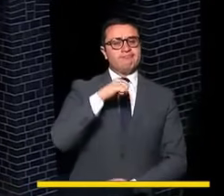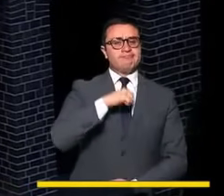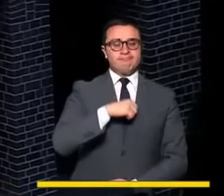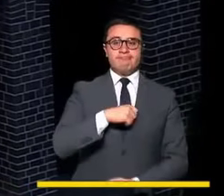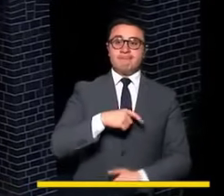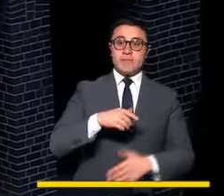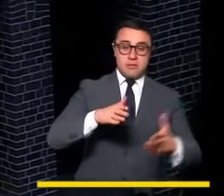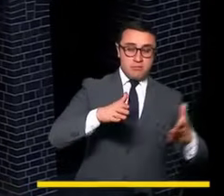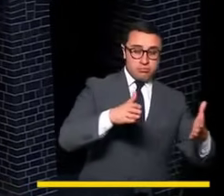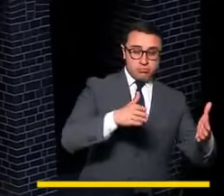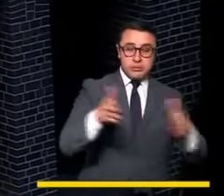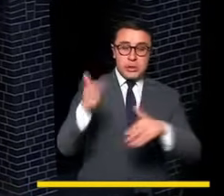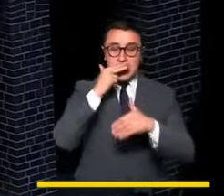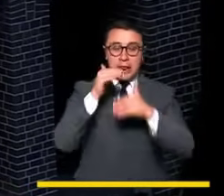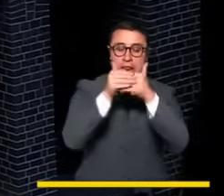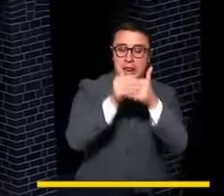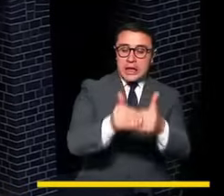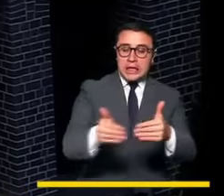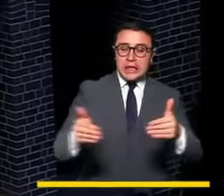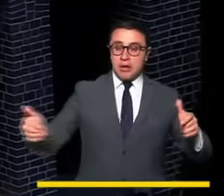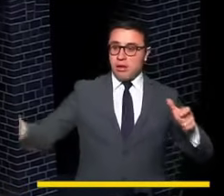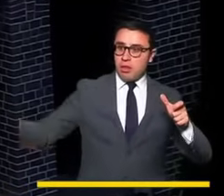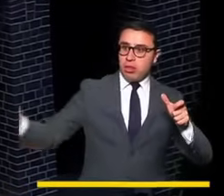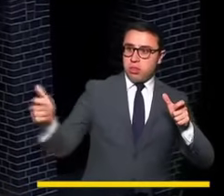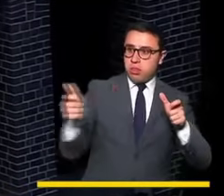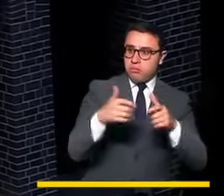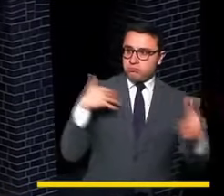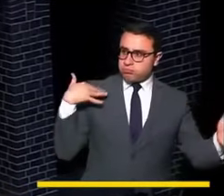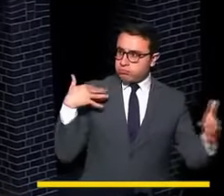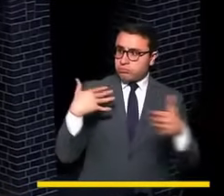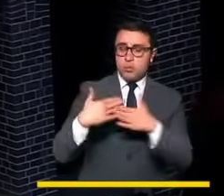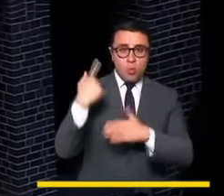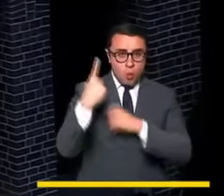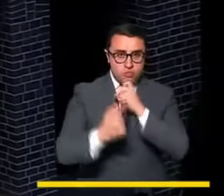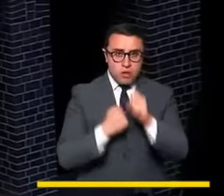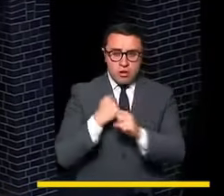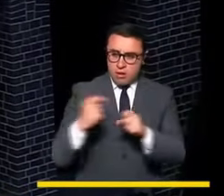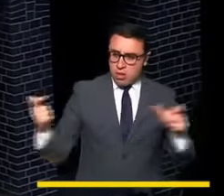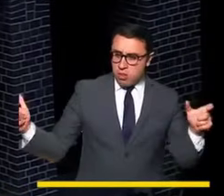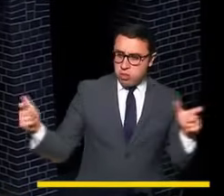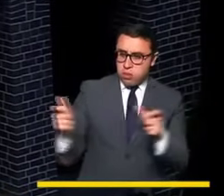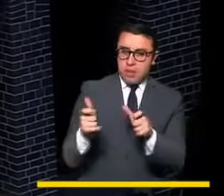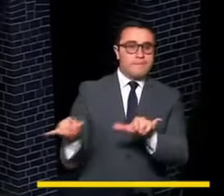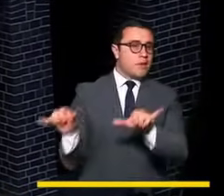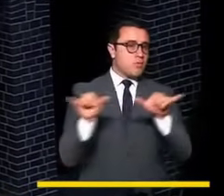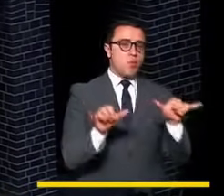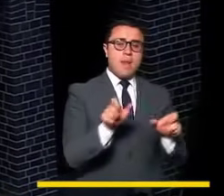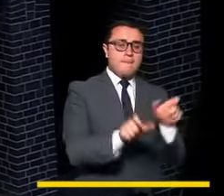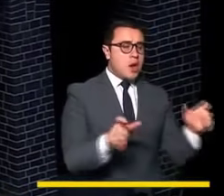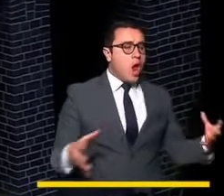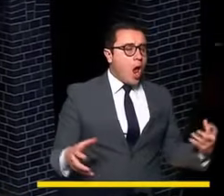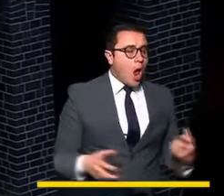que la tasa de mortalidad infantil también disminuyó el año pasado. El hambre lo hizo.